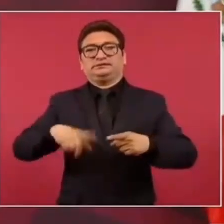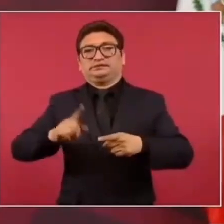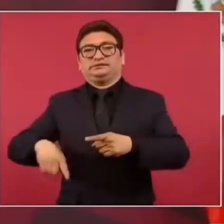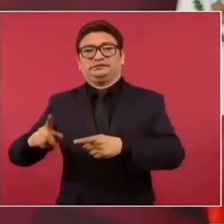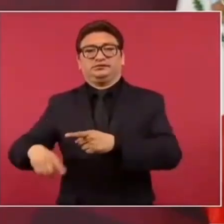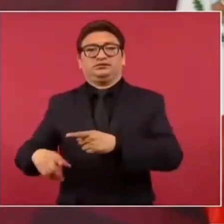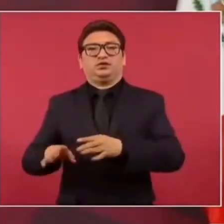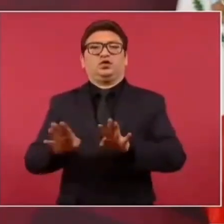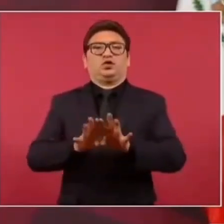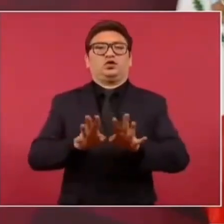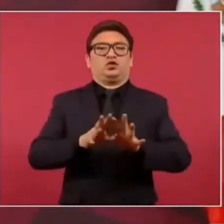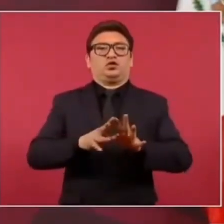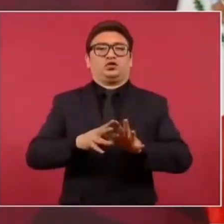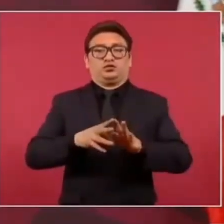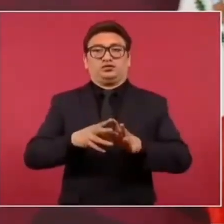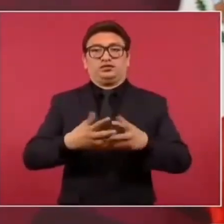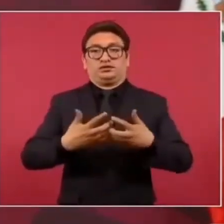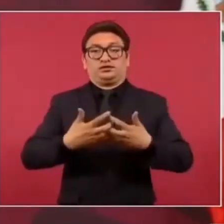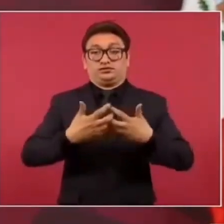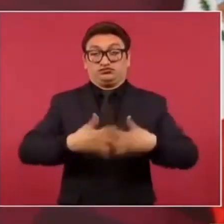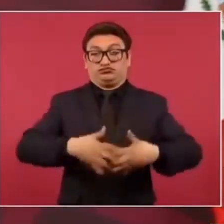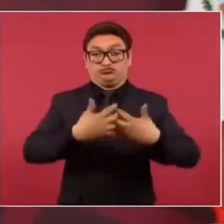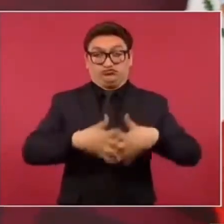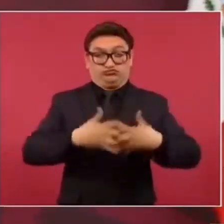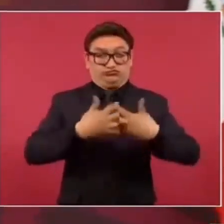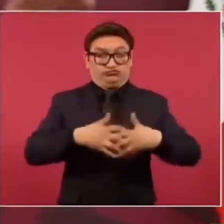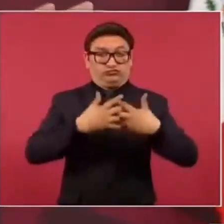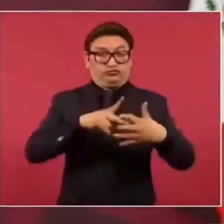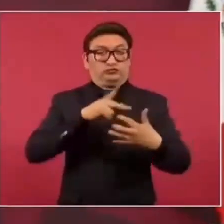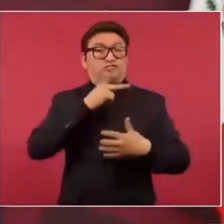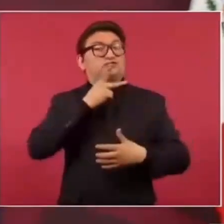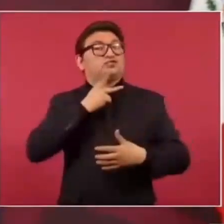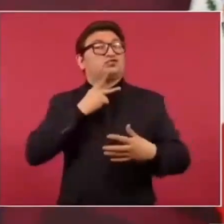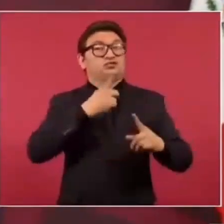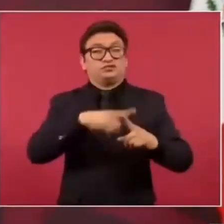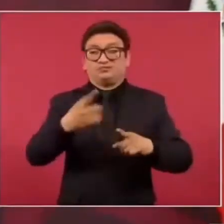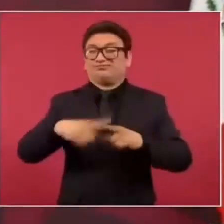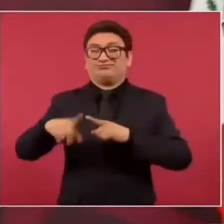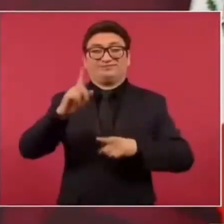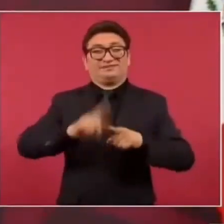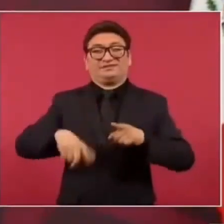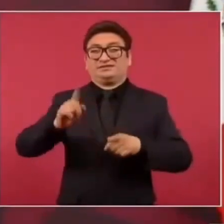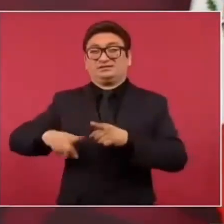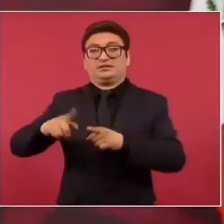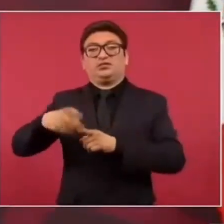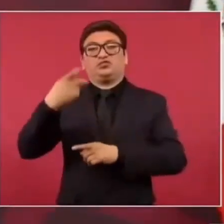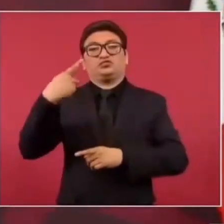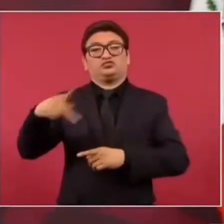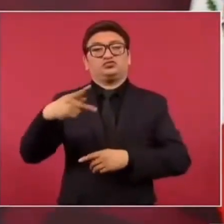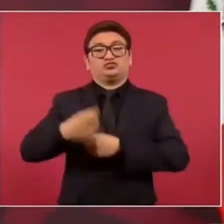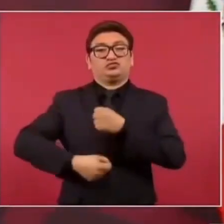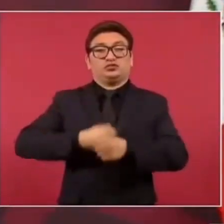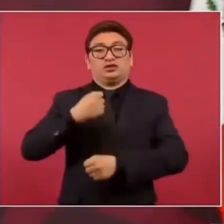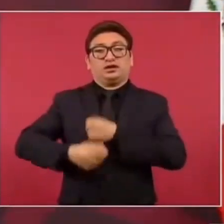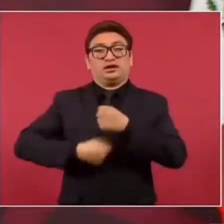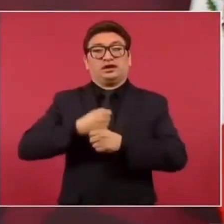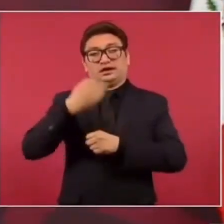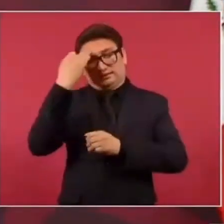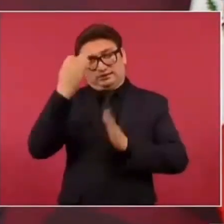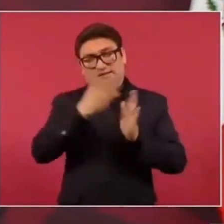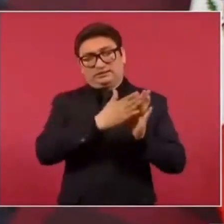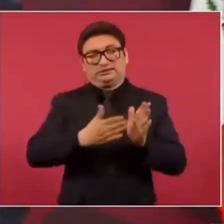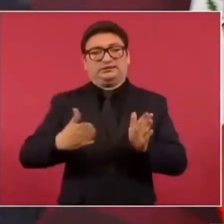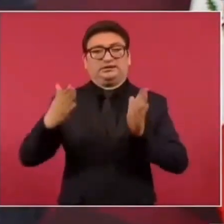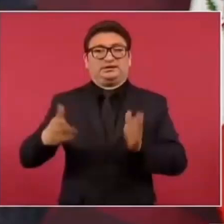desmantelar toda la industria petroquímica, la destruyeron en el periodo neoliberal. Era de